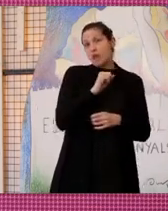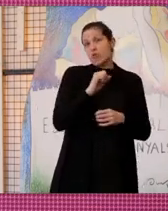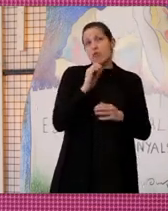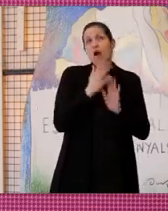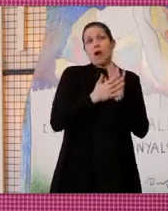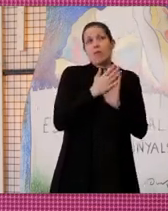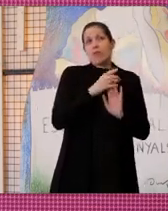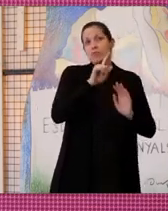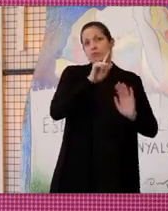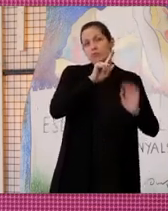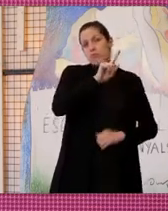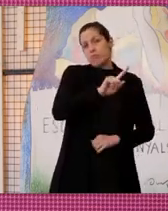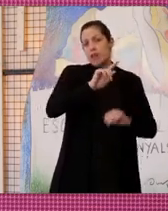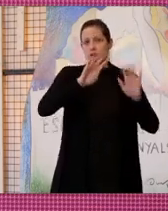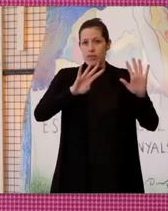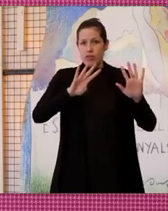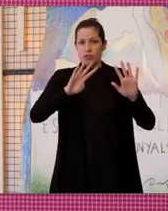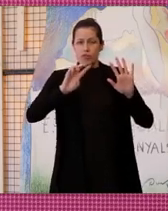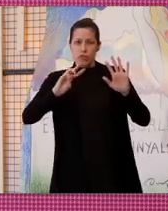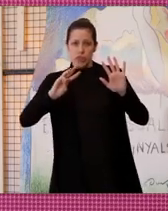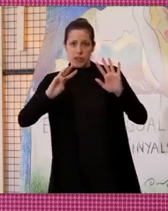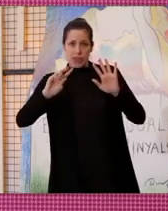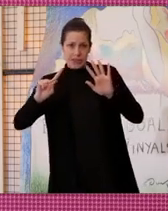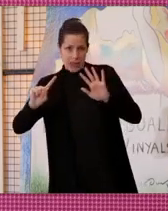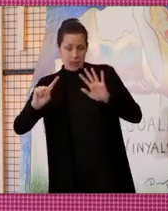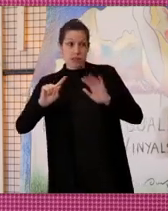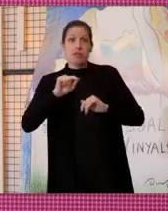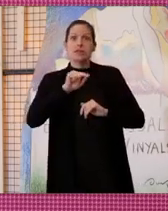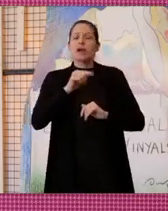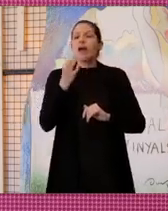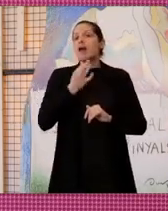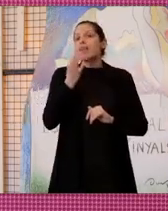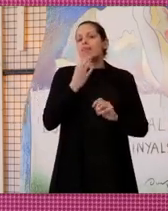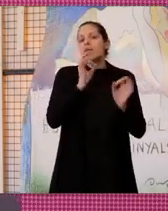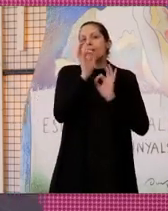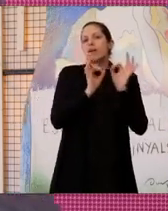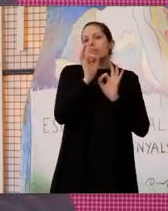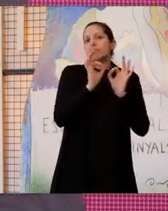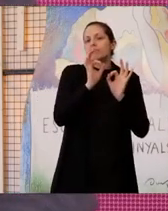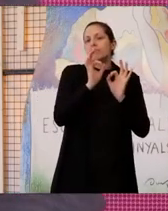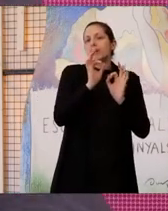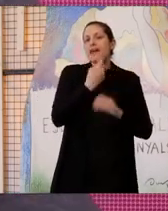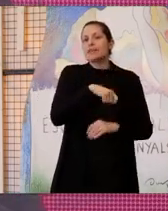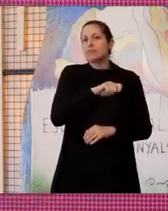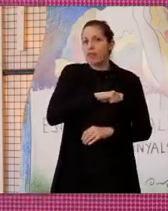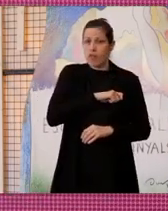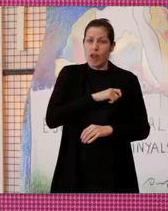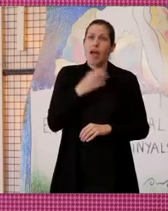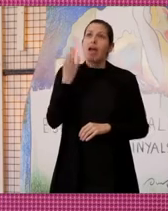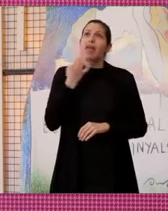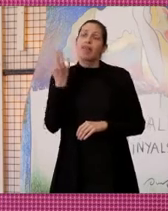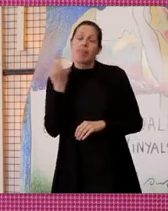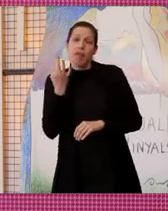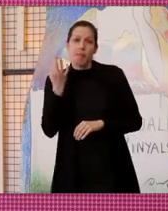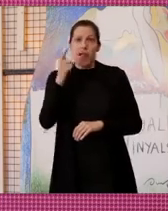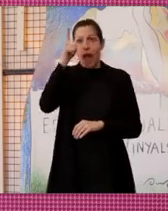la Unión Europea tenían que ser españoles Entonces era una cuota hubo que quitar algún alemán y algún francés para poner a